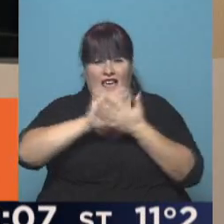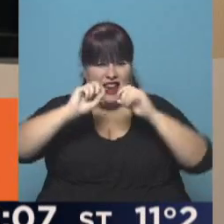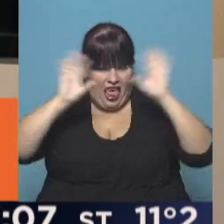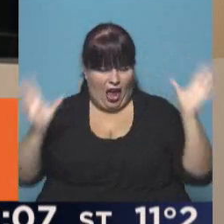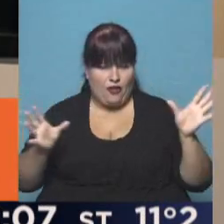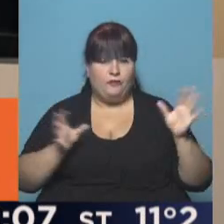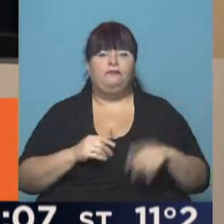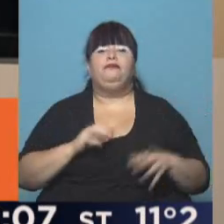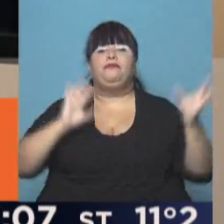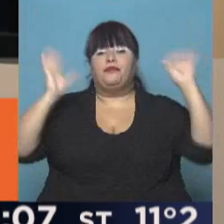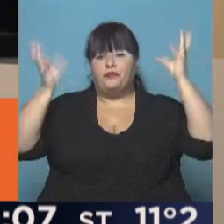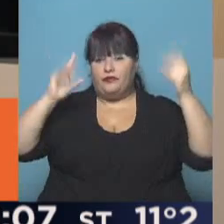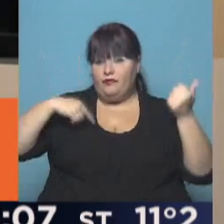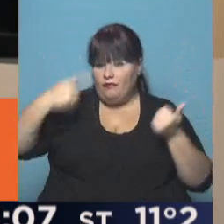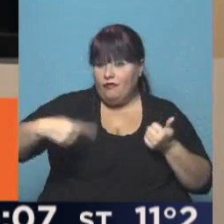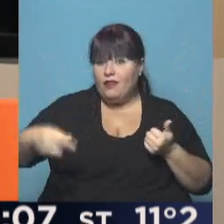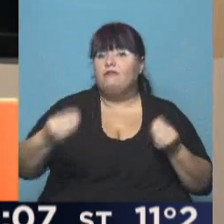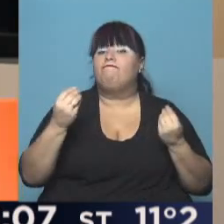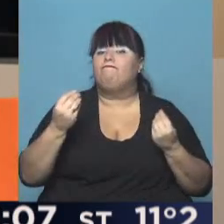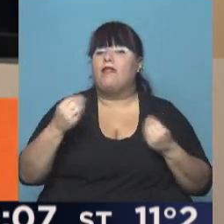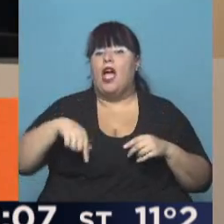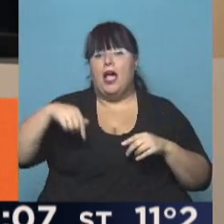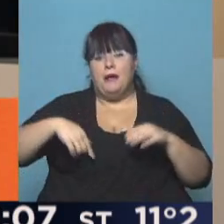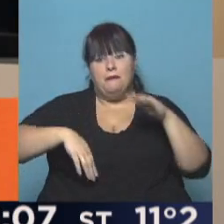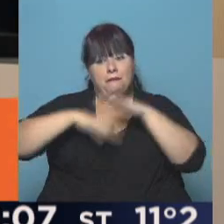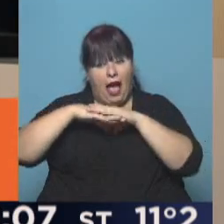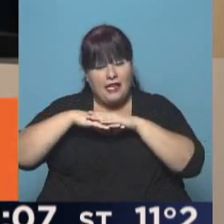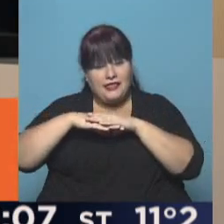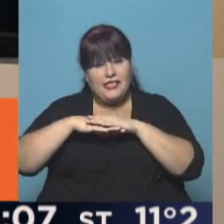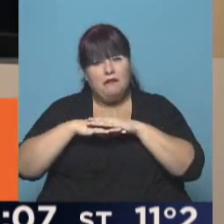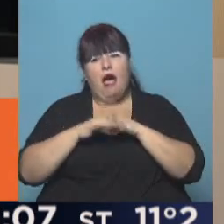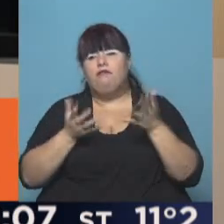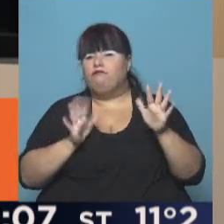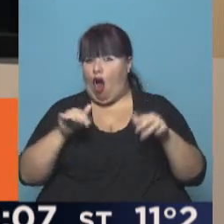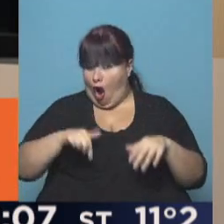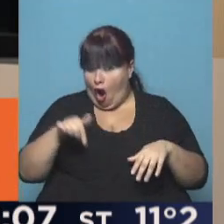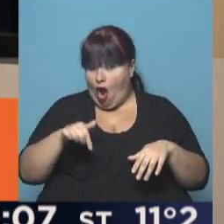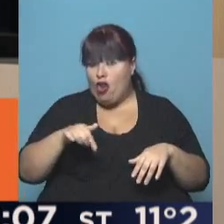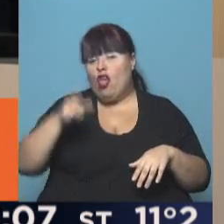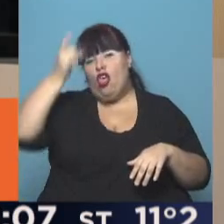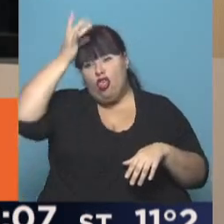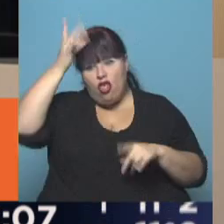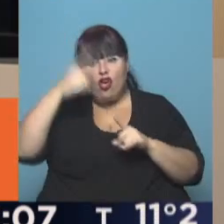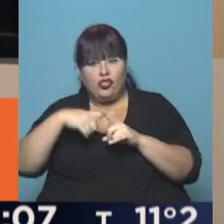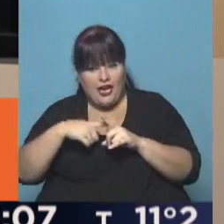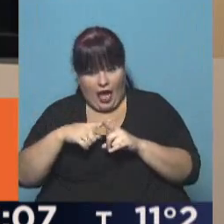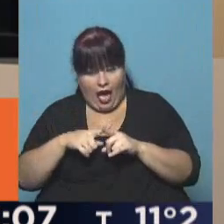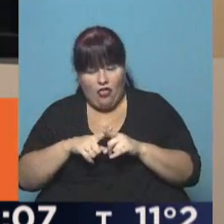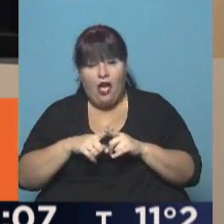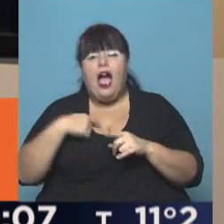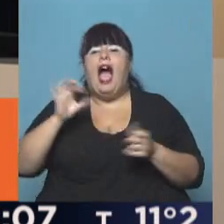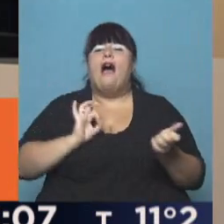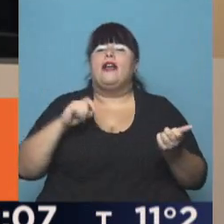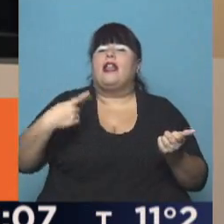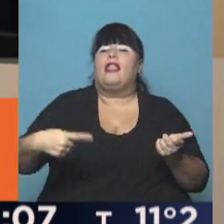claro y el pronóstico extendido está estimando una temperatura máxima no muy lejana para hoy, a los 12 grados, y queremos ver